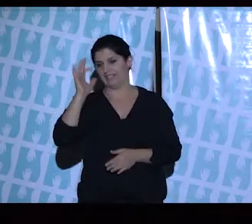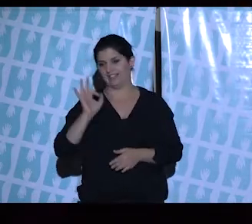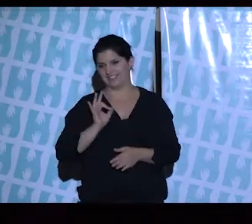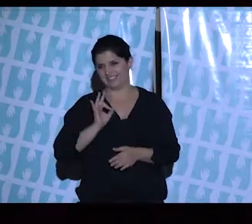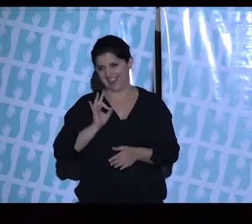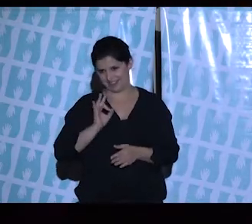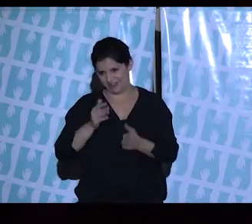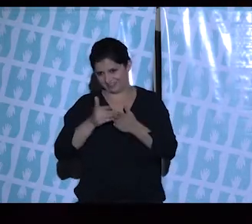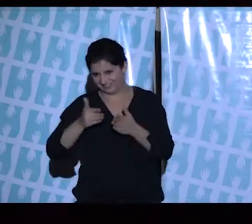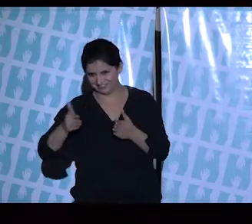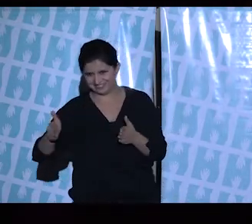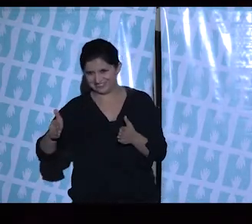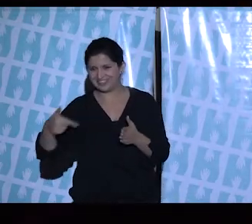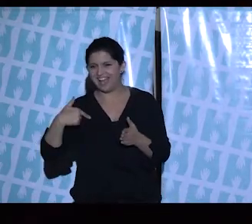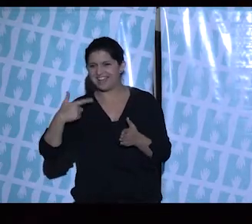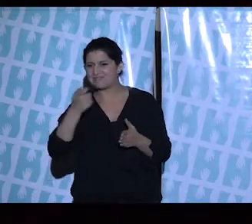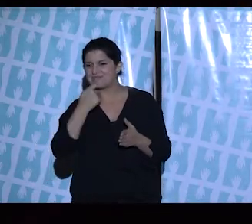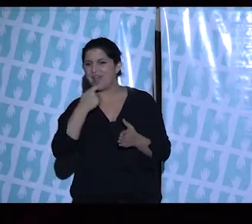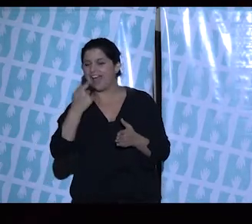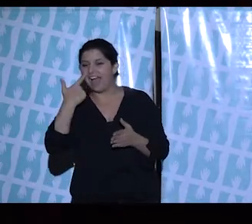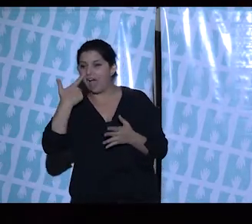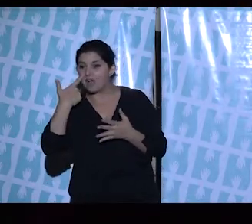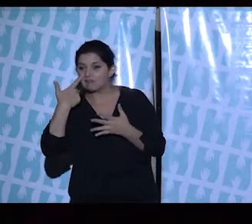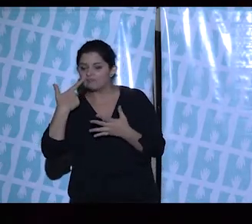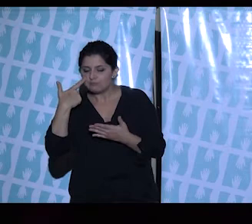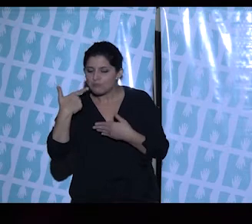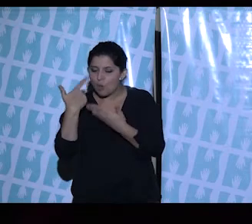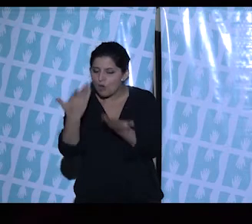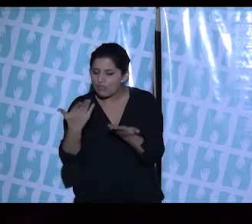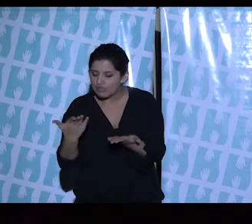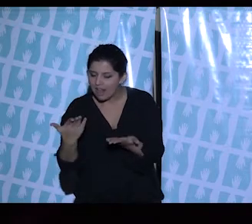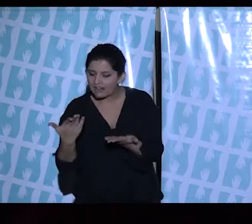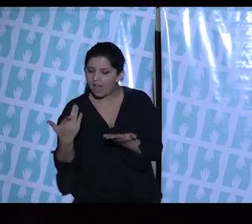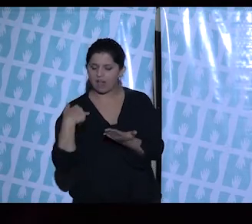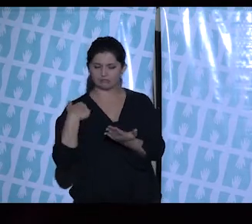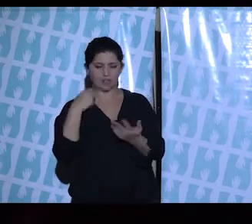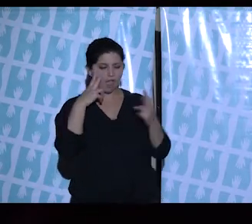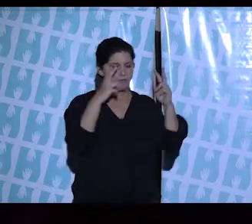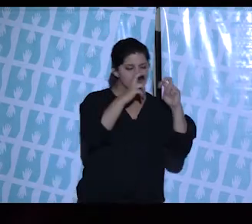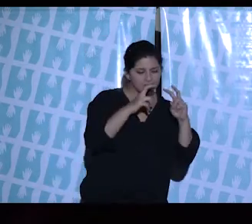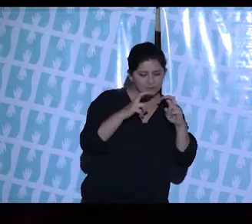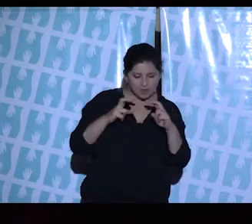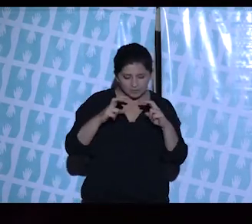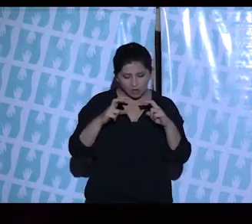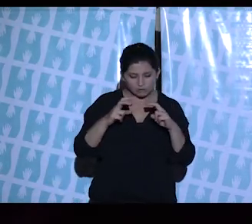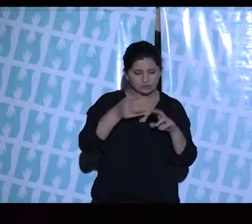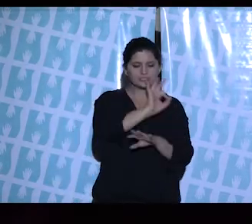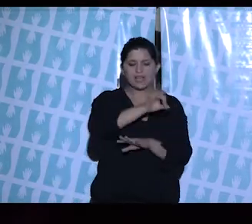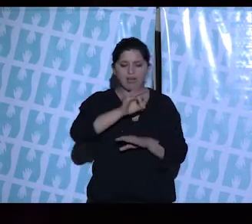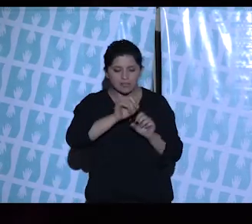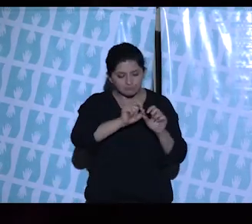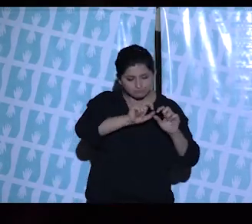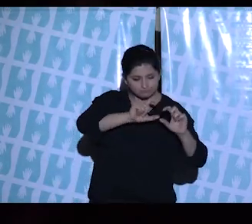yo graficara el crecimiento de conocimiento relacionado con la enfermedad de Parkinson en los